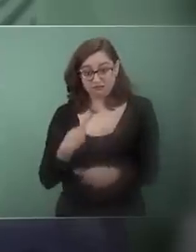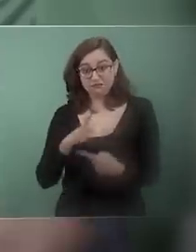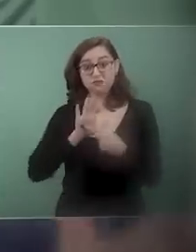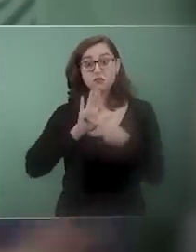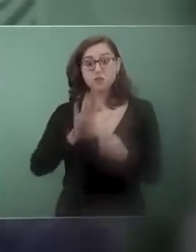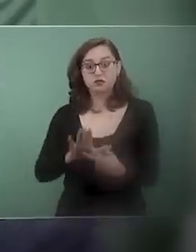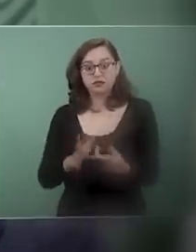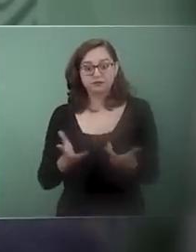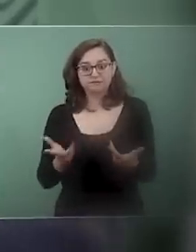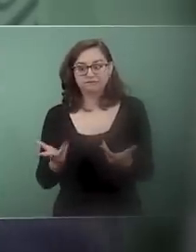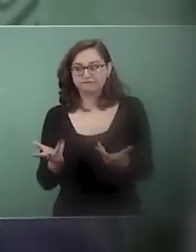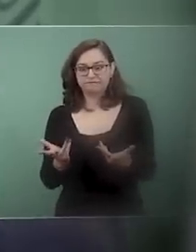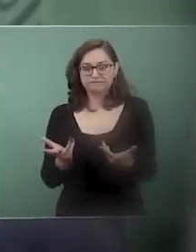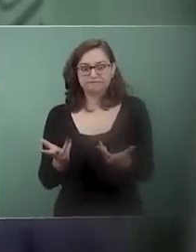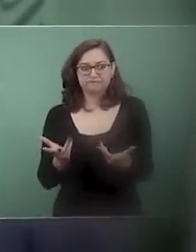No hay para dónde hacerse.